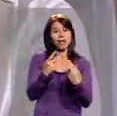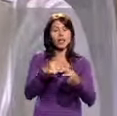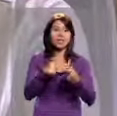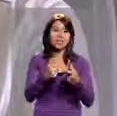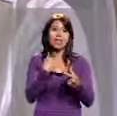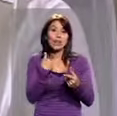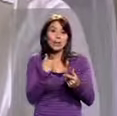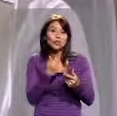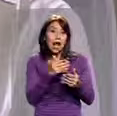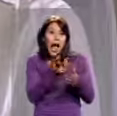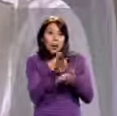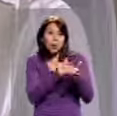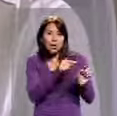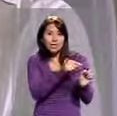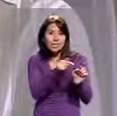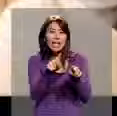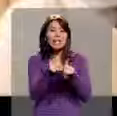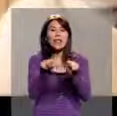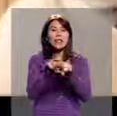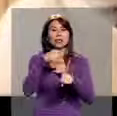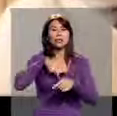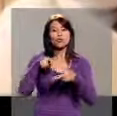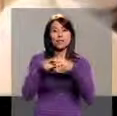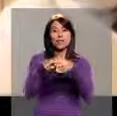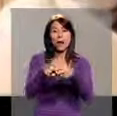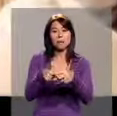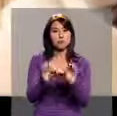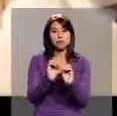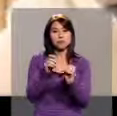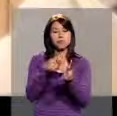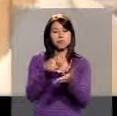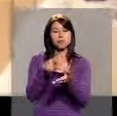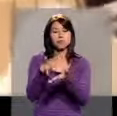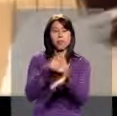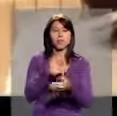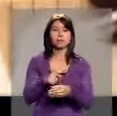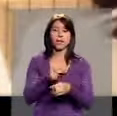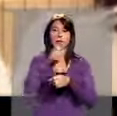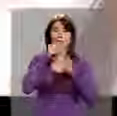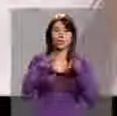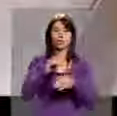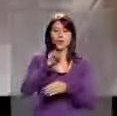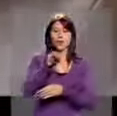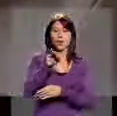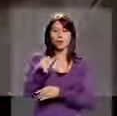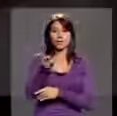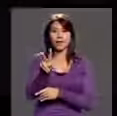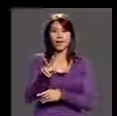cantidad que también prestamos a costo cero. Trabajo periodístico de María José Vargas.